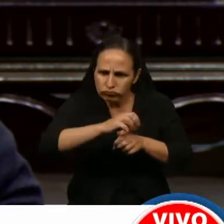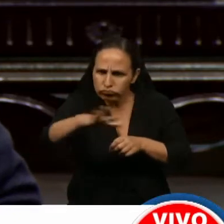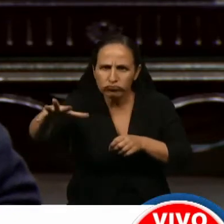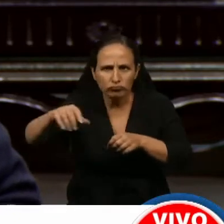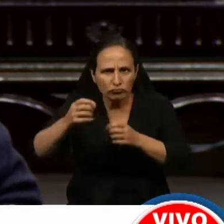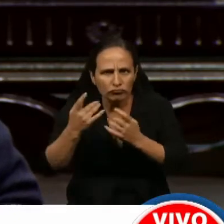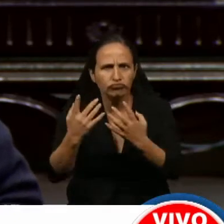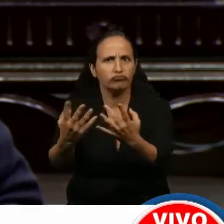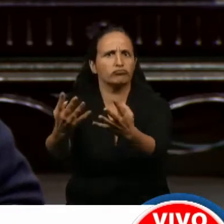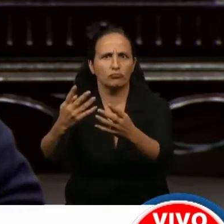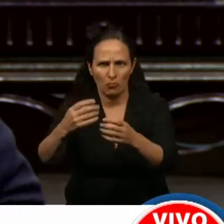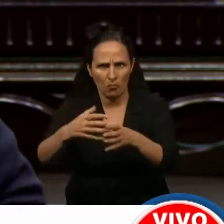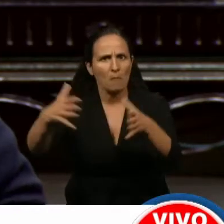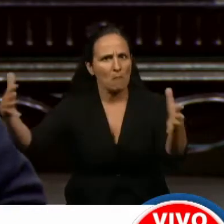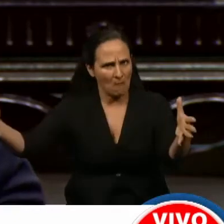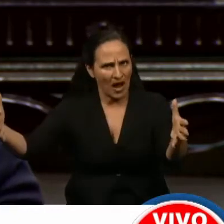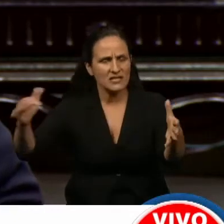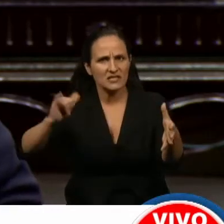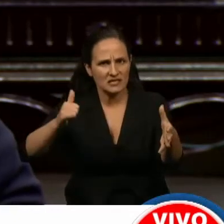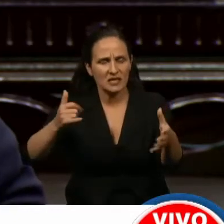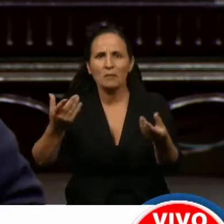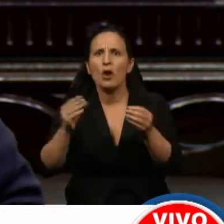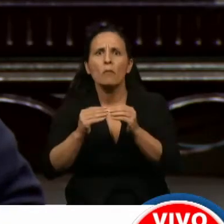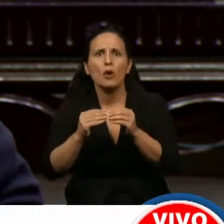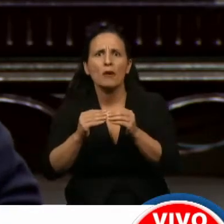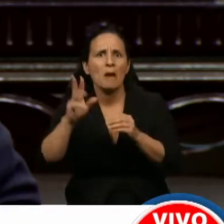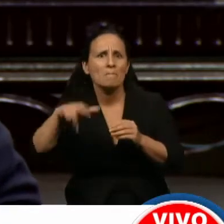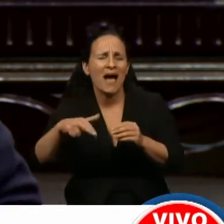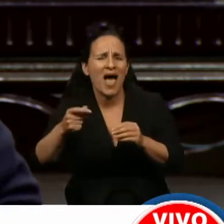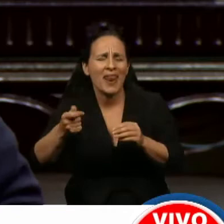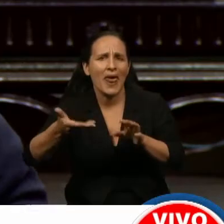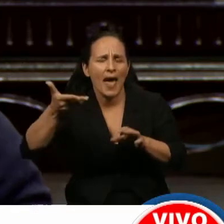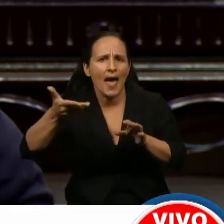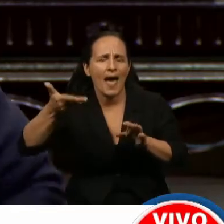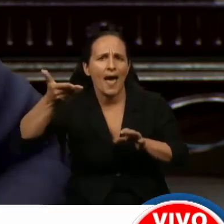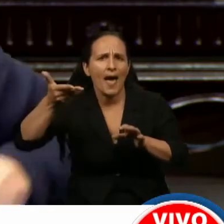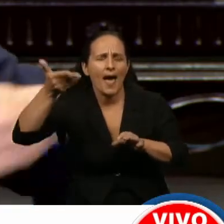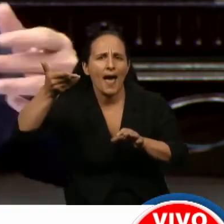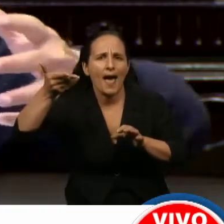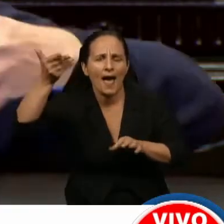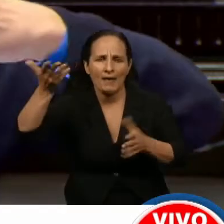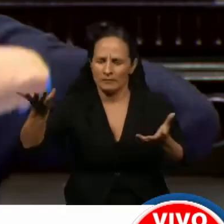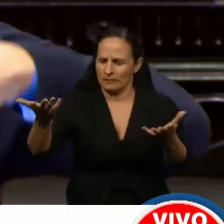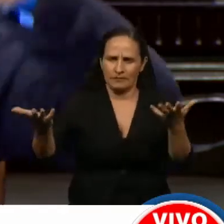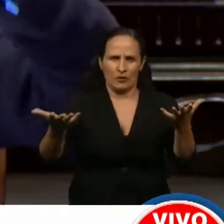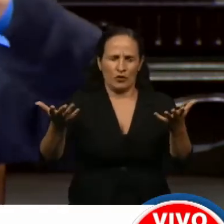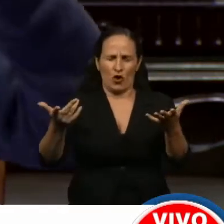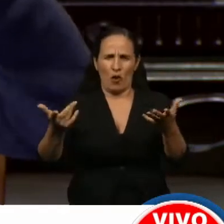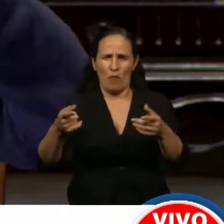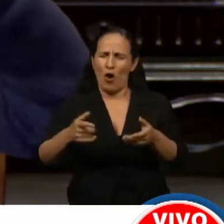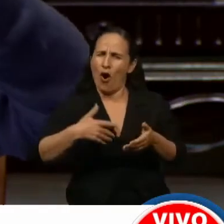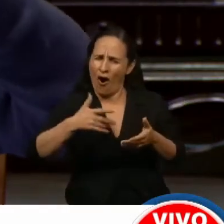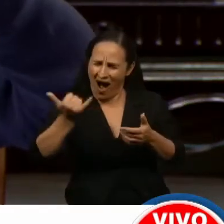se plantó más trigo. El problema es que el pan cada vez costaba más caro, casi rompiendo esas reglas del capitalismo, ¿no? Donde aumenta